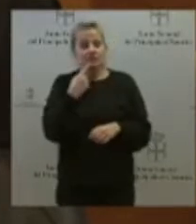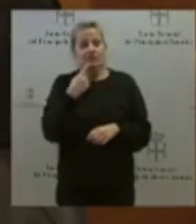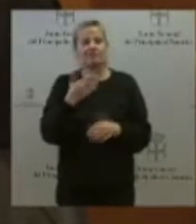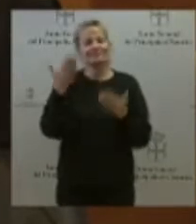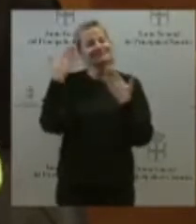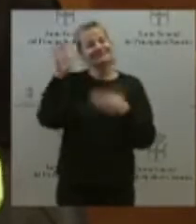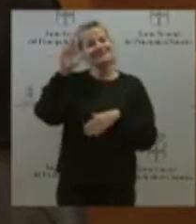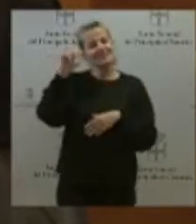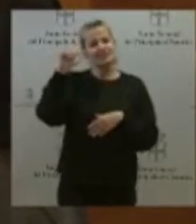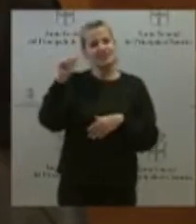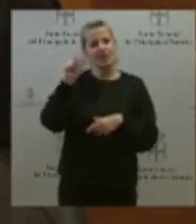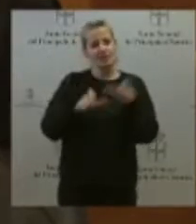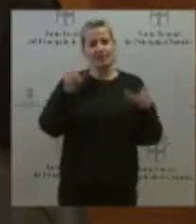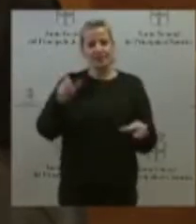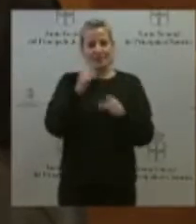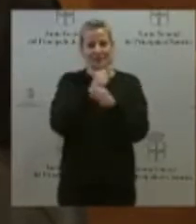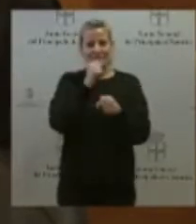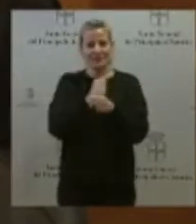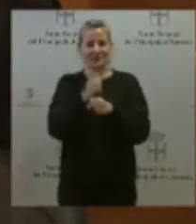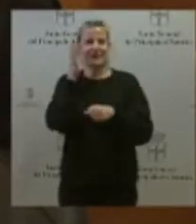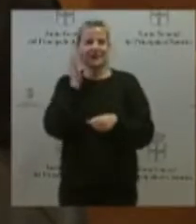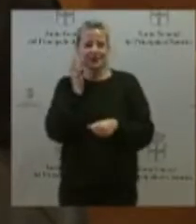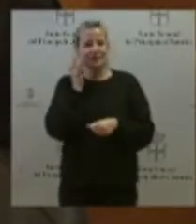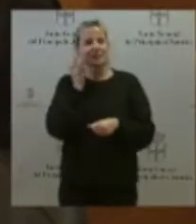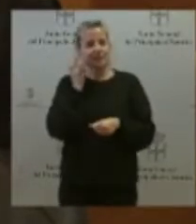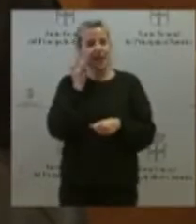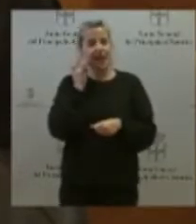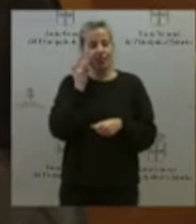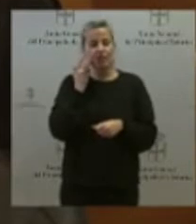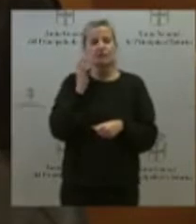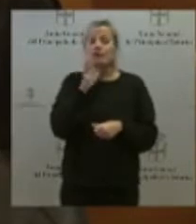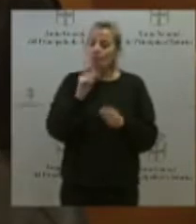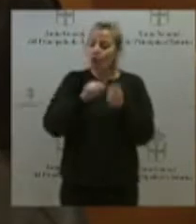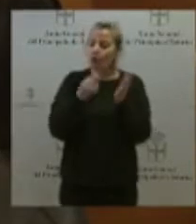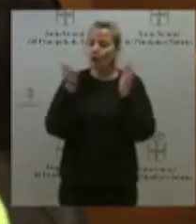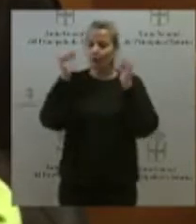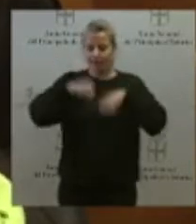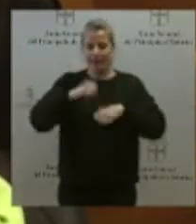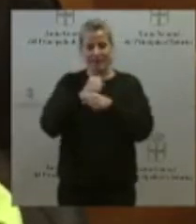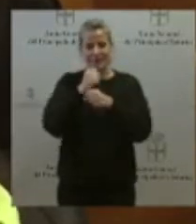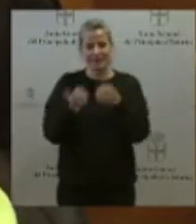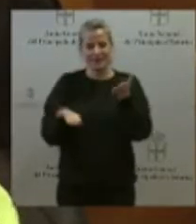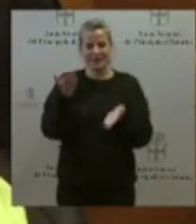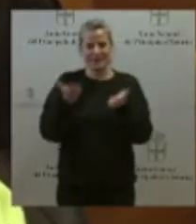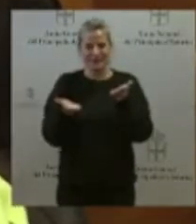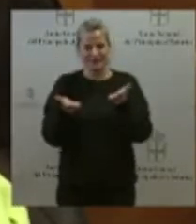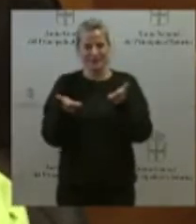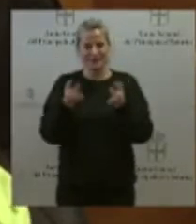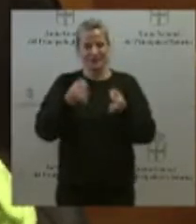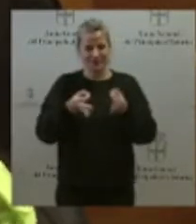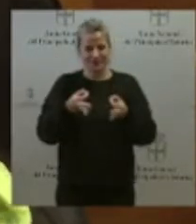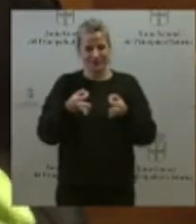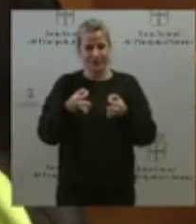están movilizándose por un convenio laboral justo. Durante la pandemia, una idea se repitió con insistencia: el trabajo invisible, los